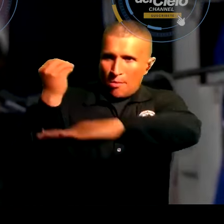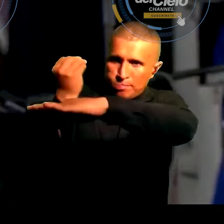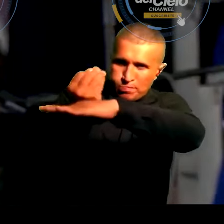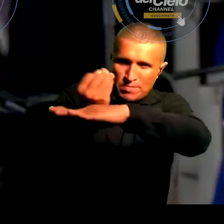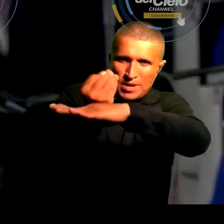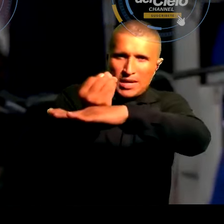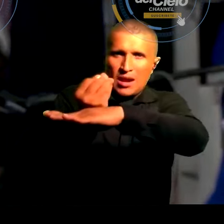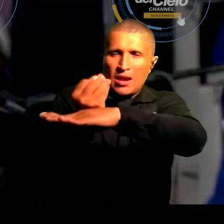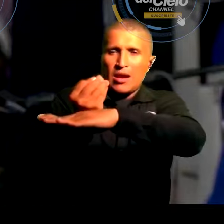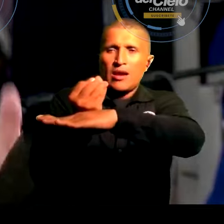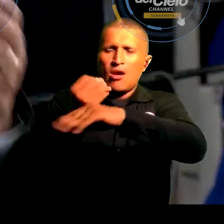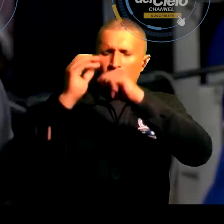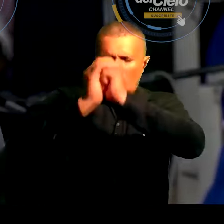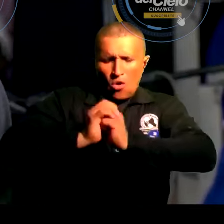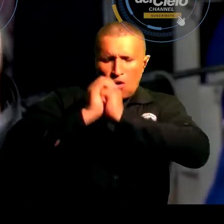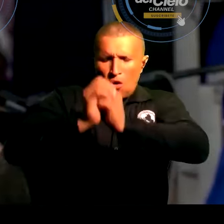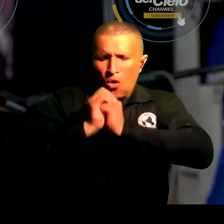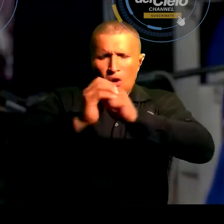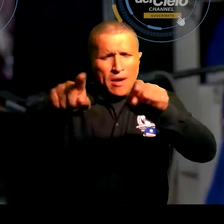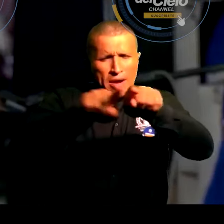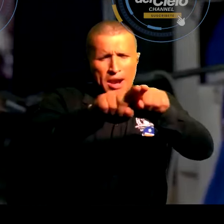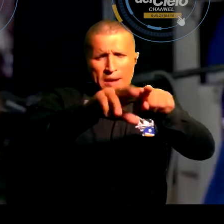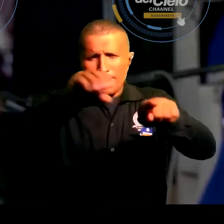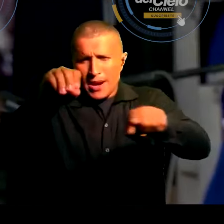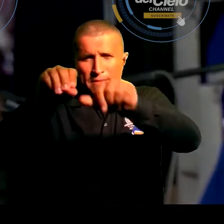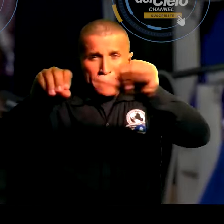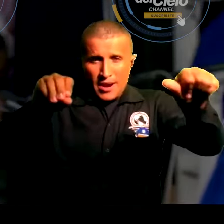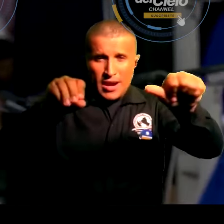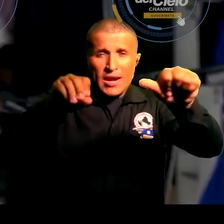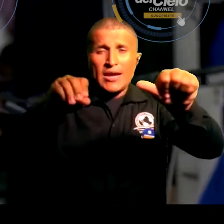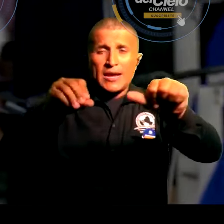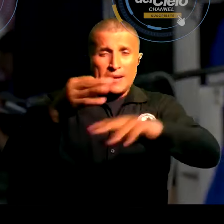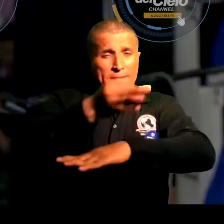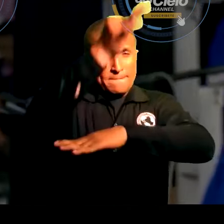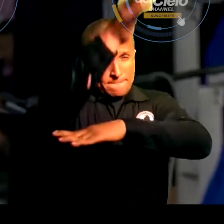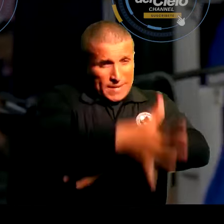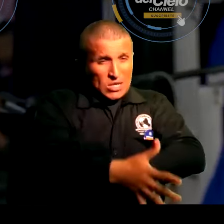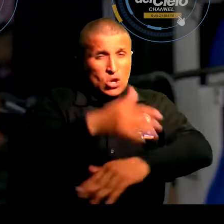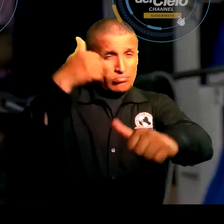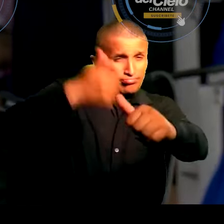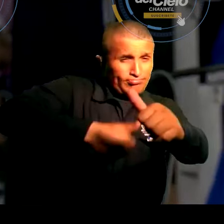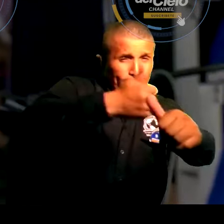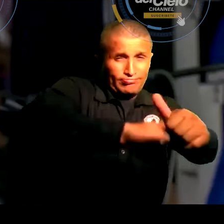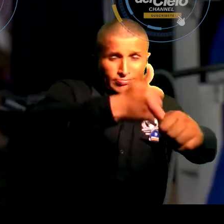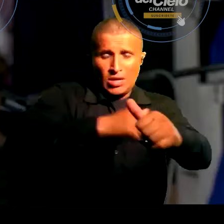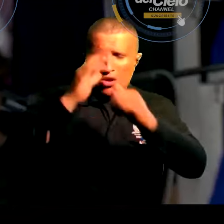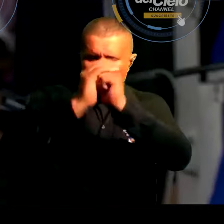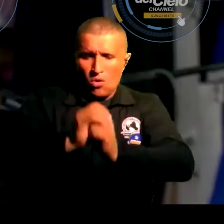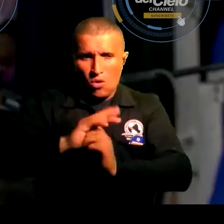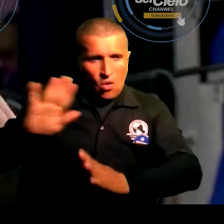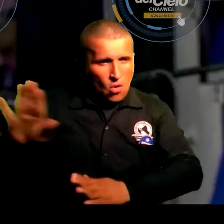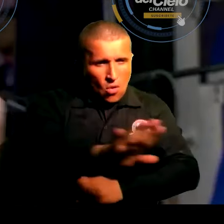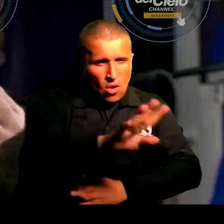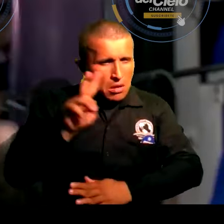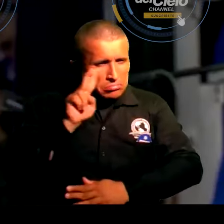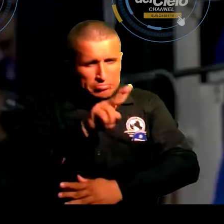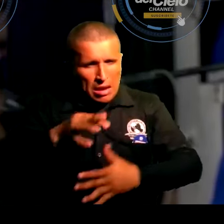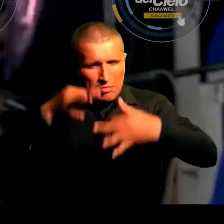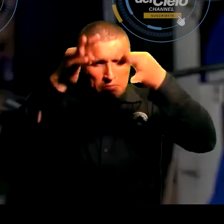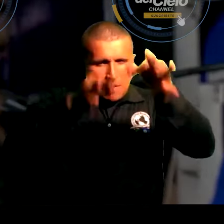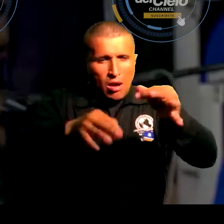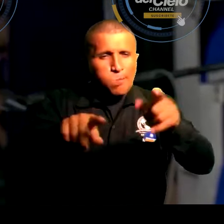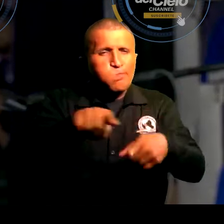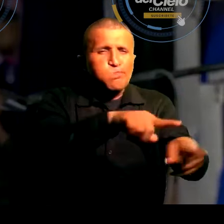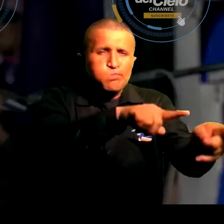Ore por sus hermanos, ore por sus pastores. Y cuando usted vea algún